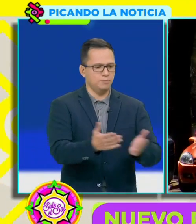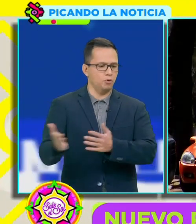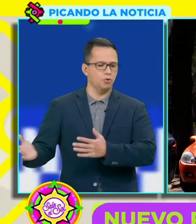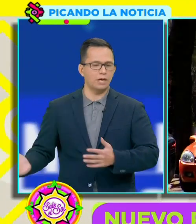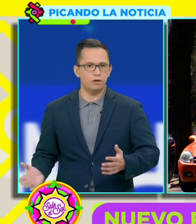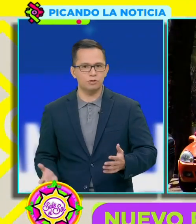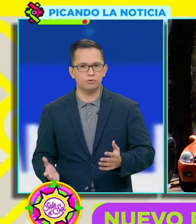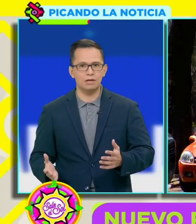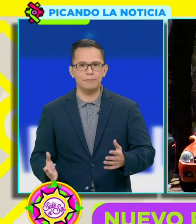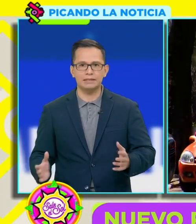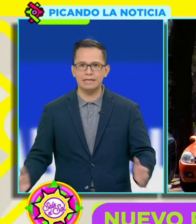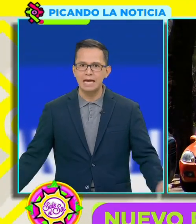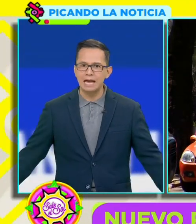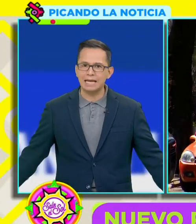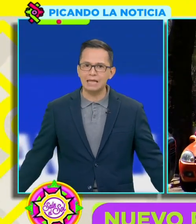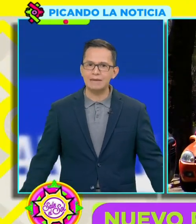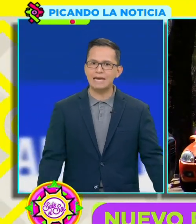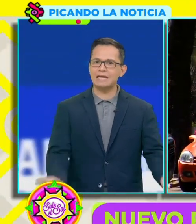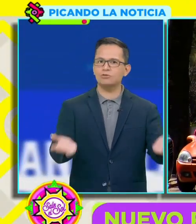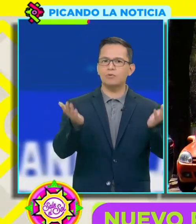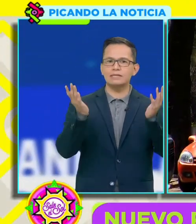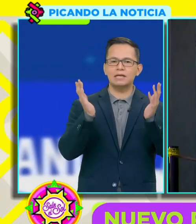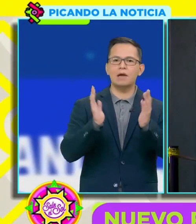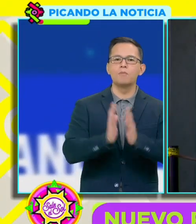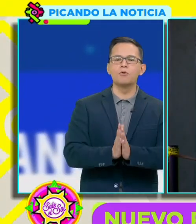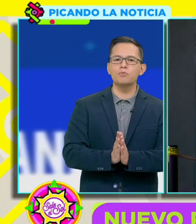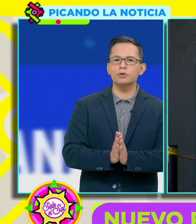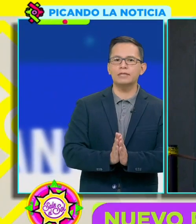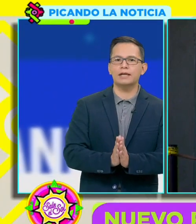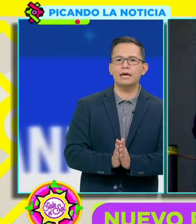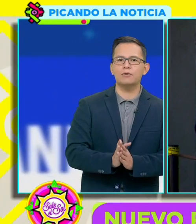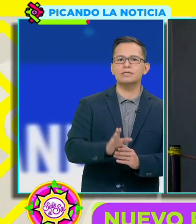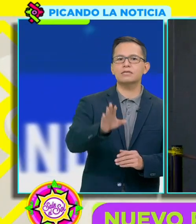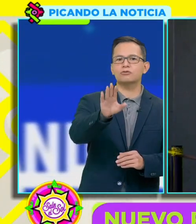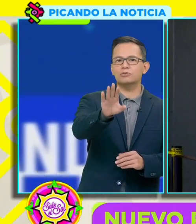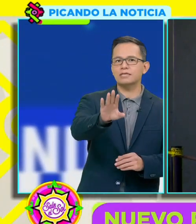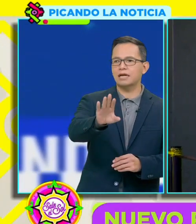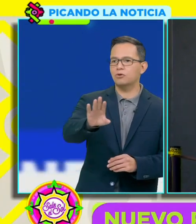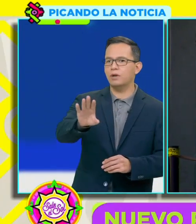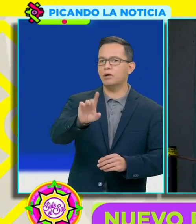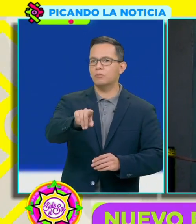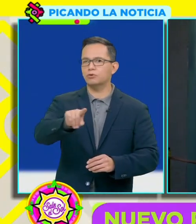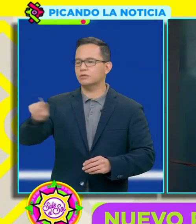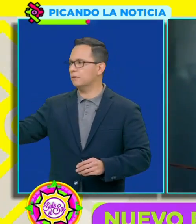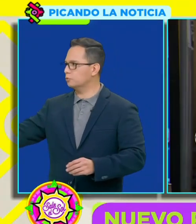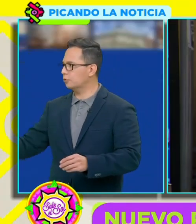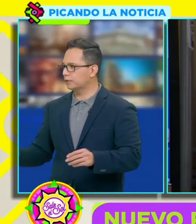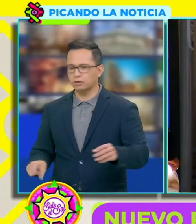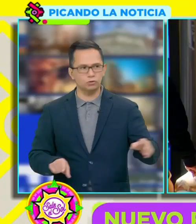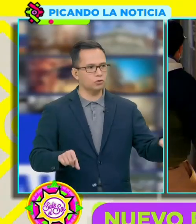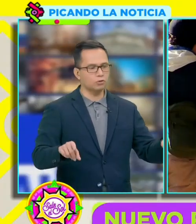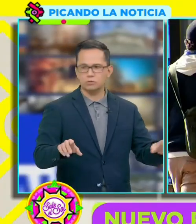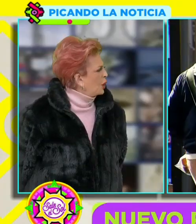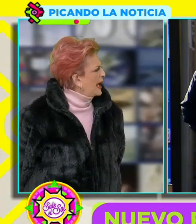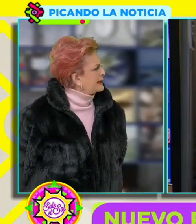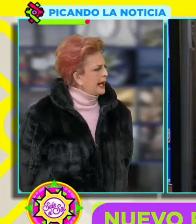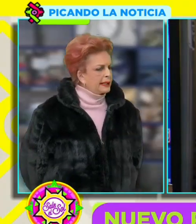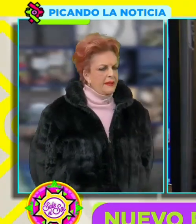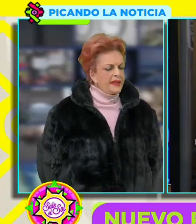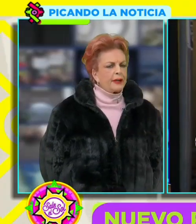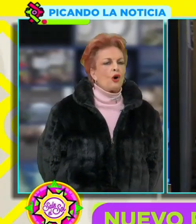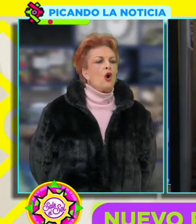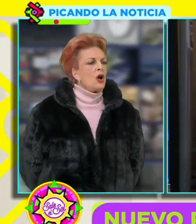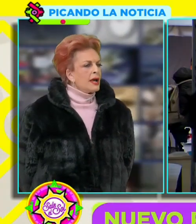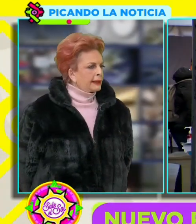los involucrados de nuestra parte, créanme que esto va a ser muy, muy tardado. Así es que ustedes calculen cómo nos estamos portando todos. Yo leí por ahí que